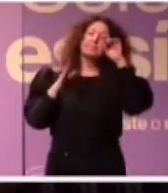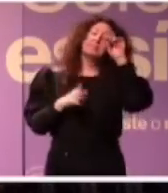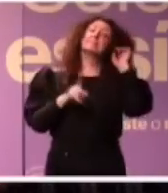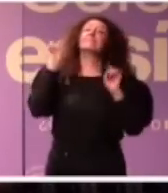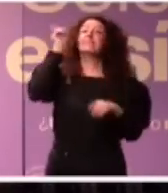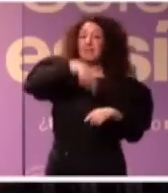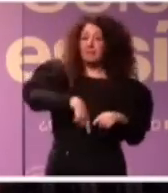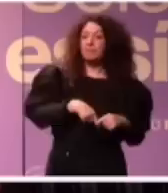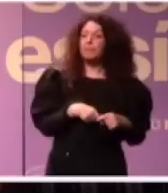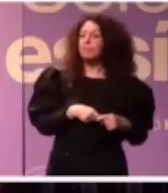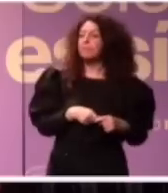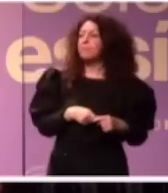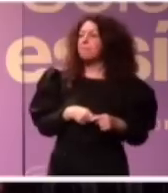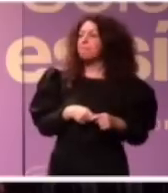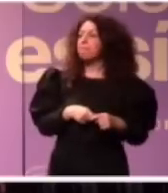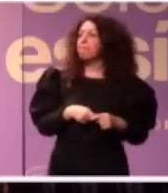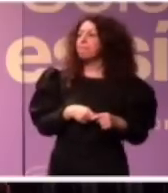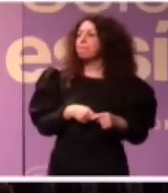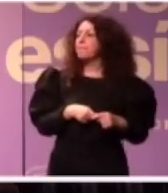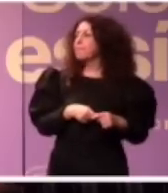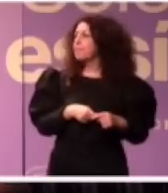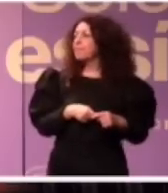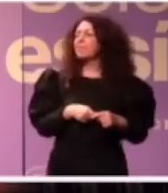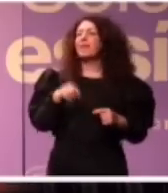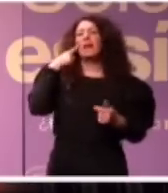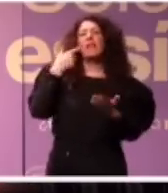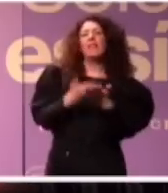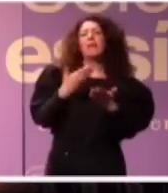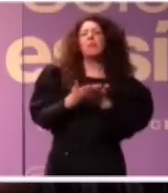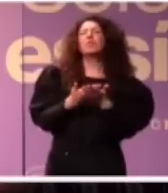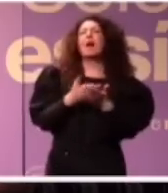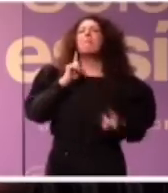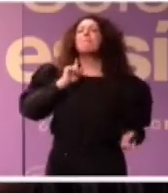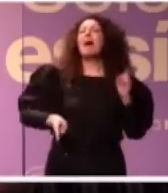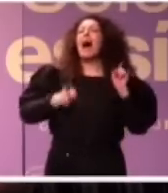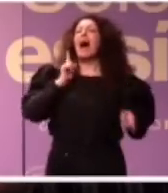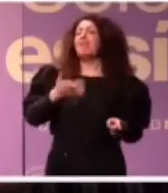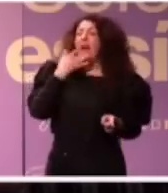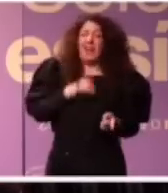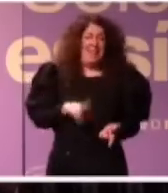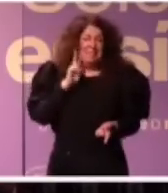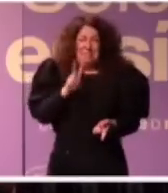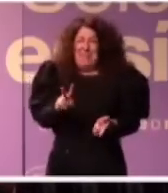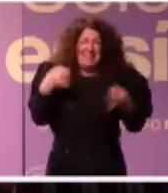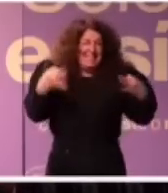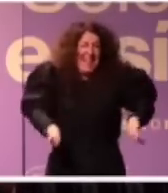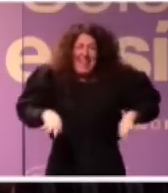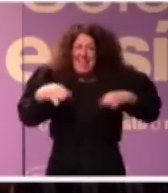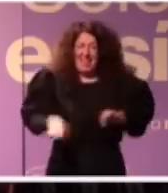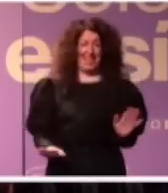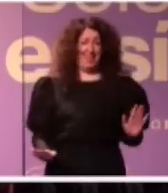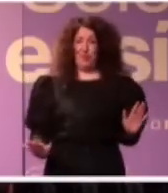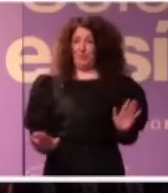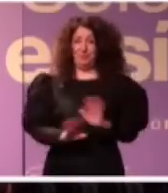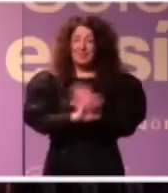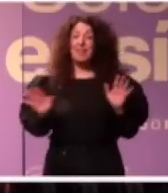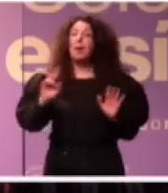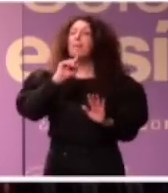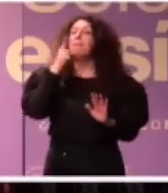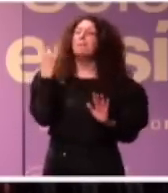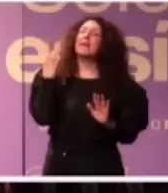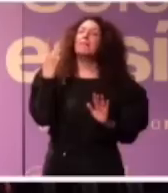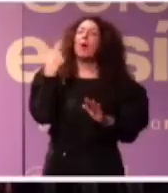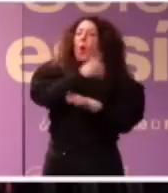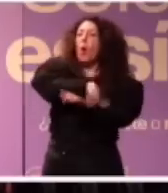Pero además, nos están queriendo demostrar quién manda aquí. Si es que es muy sencillo. Primero estáis en